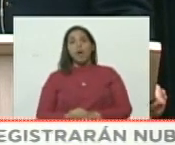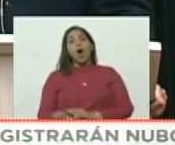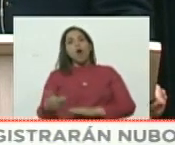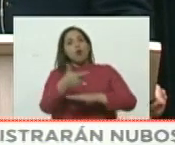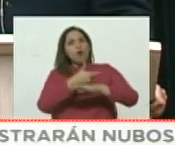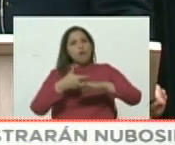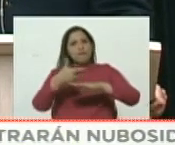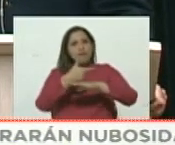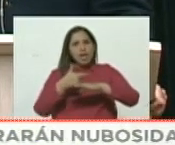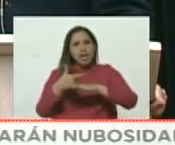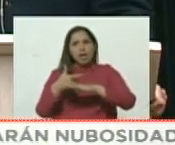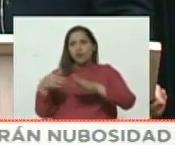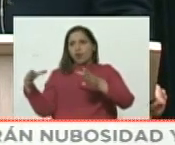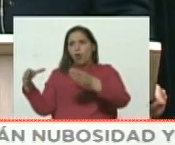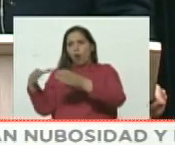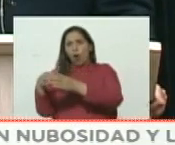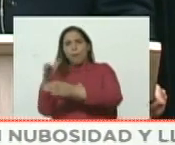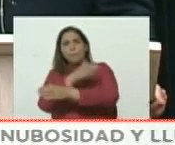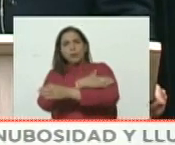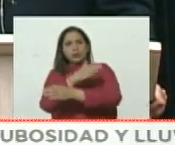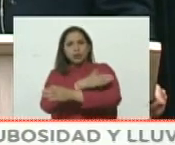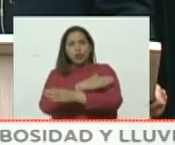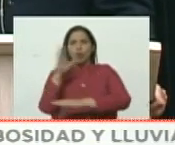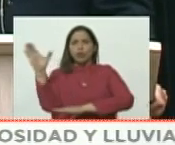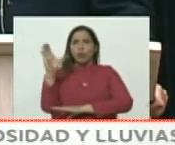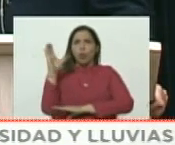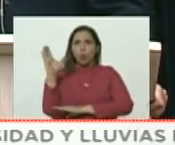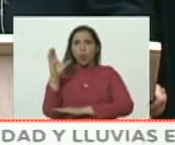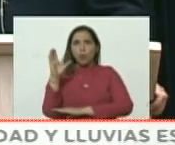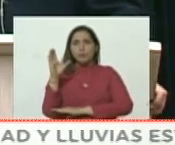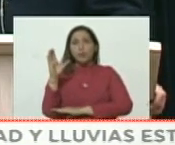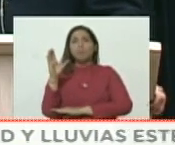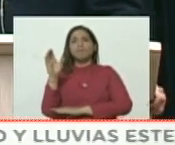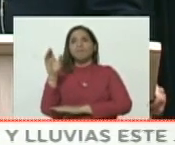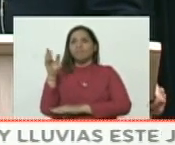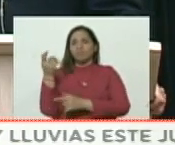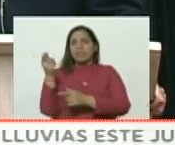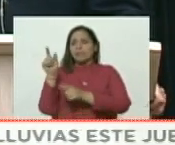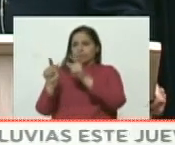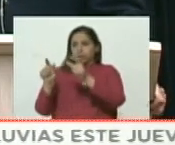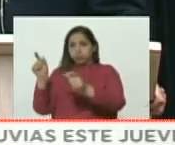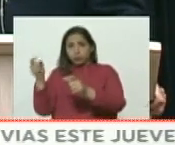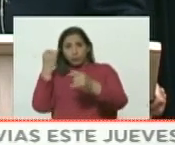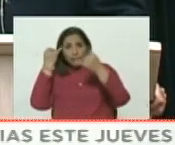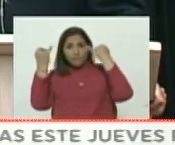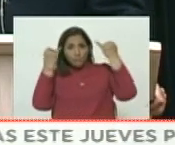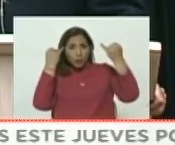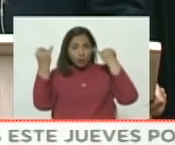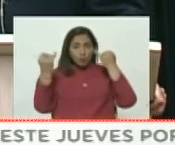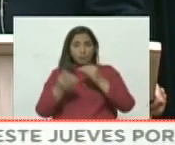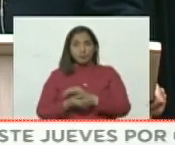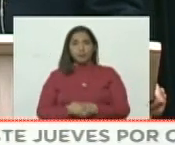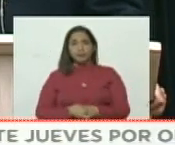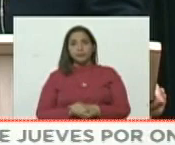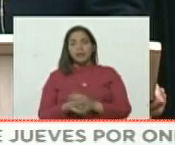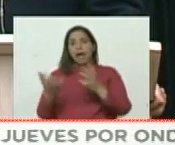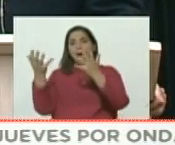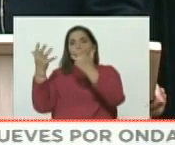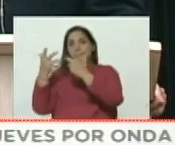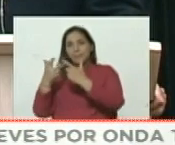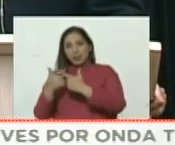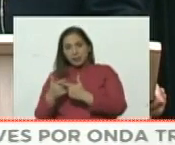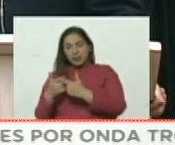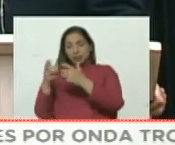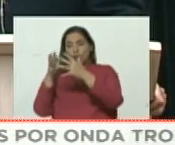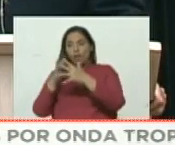la oligarquía bogotana de Colombia, a factores de inteligencia de la administración de los